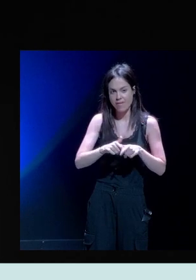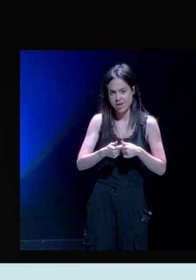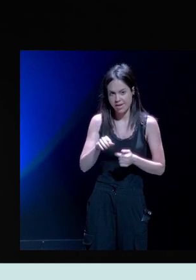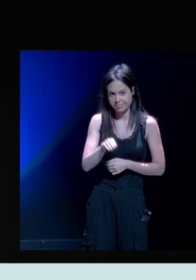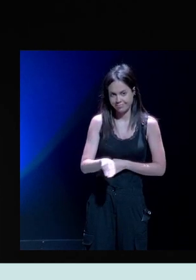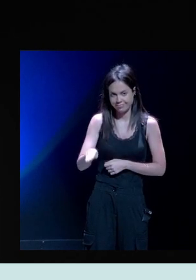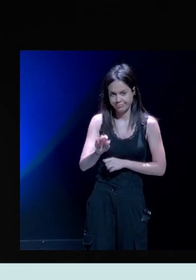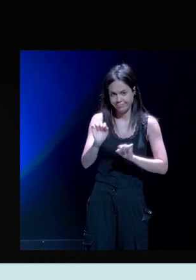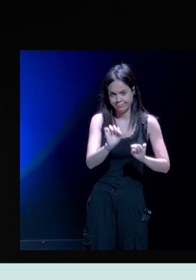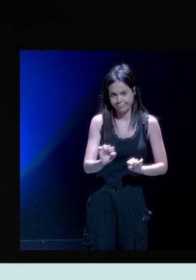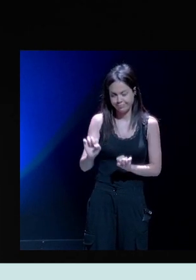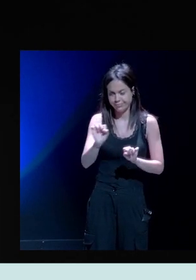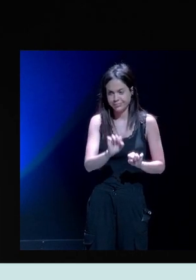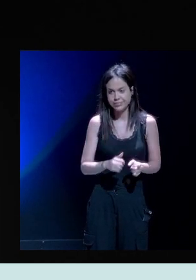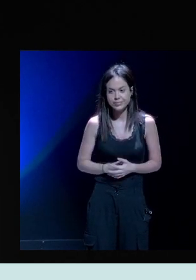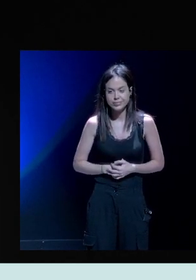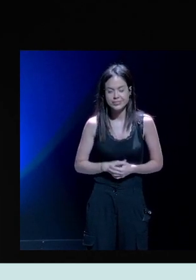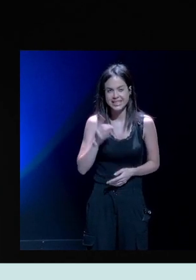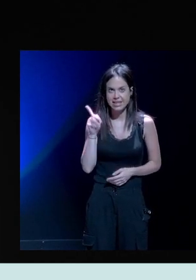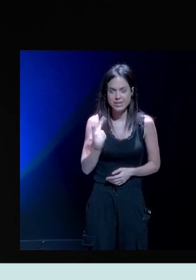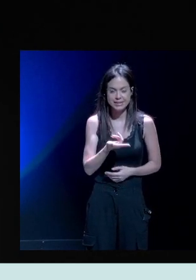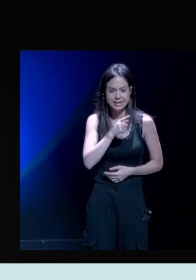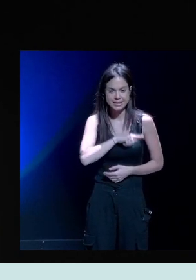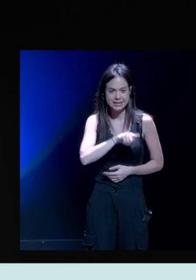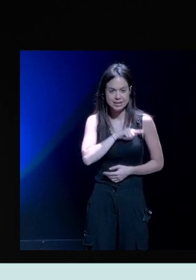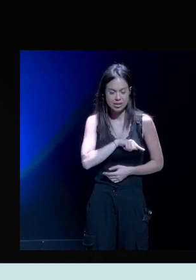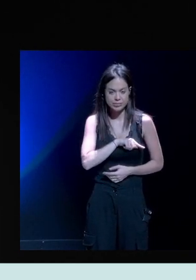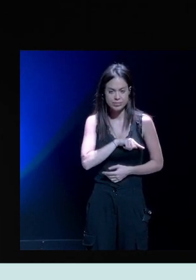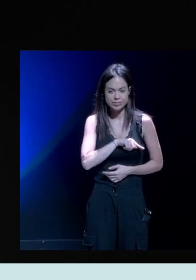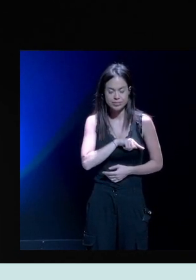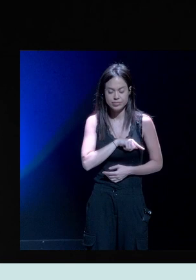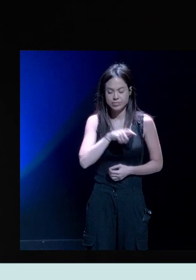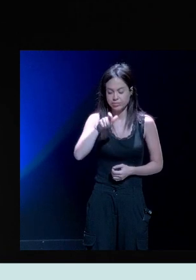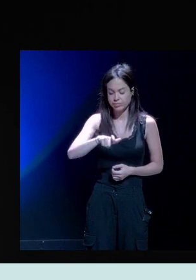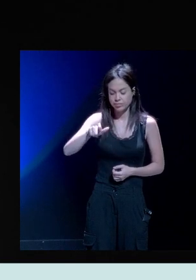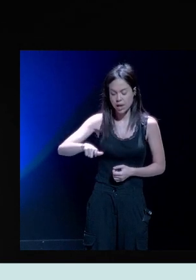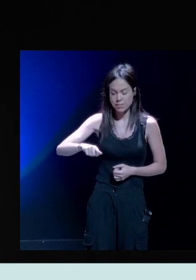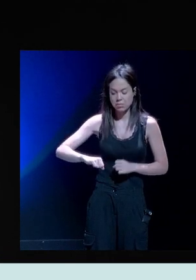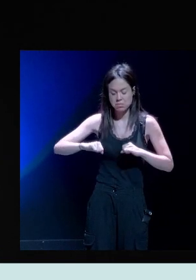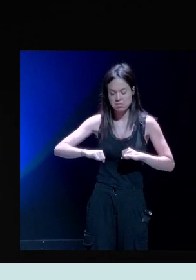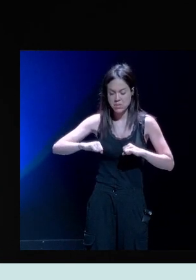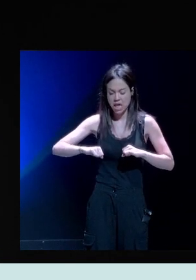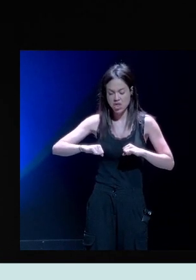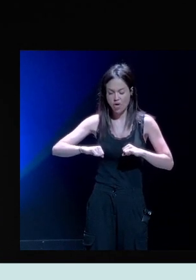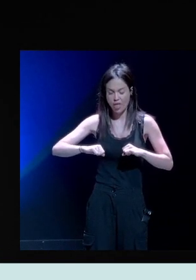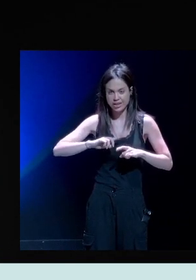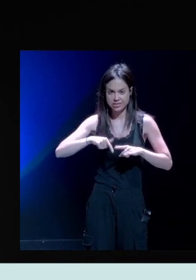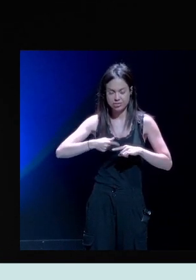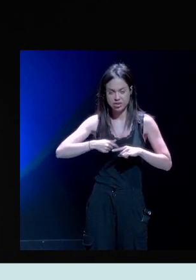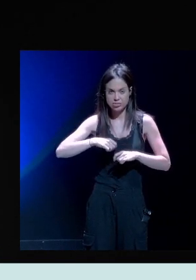Y además está ese sentimiento de que cuando las personas se hacen mayores y se vuelven